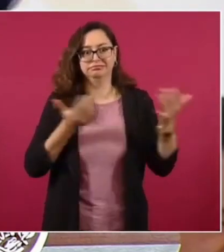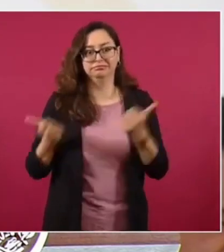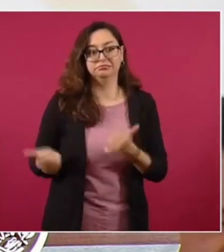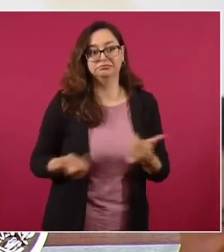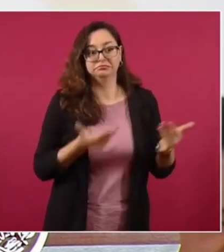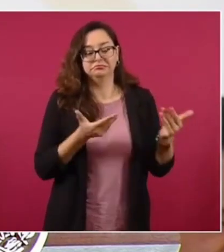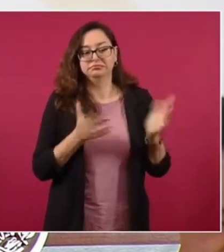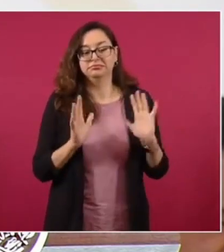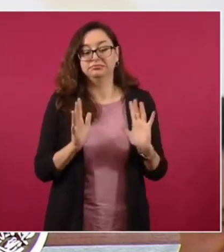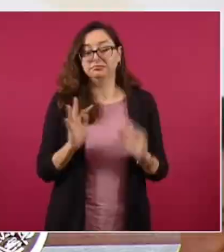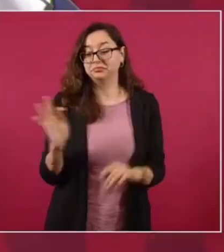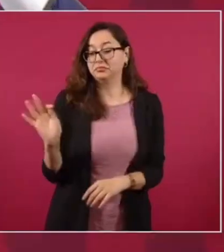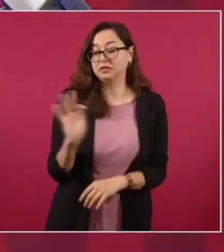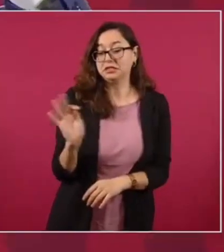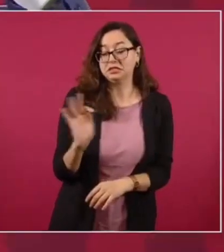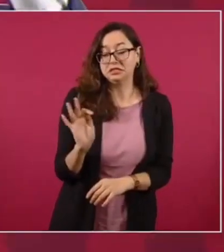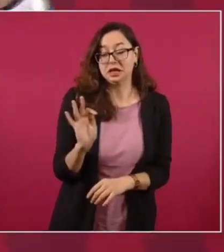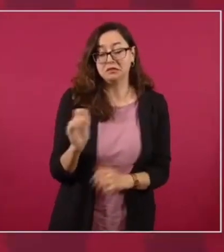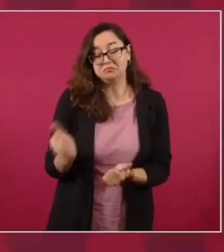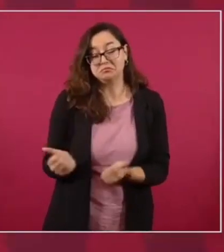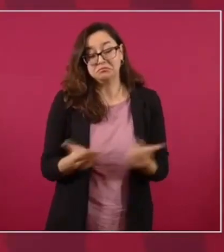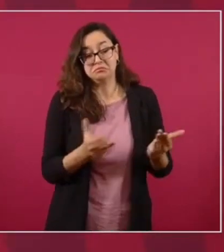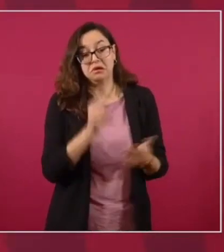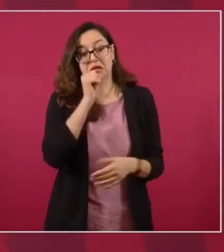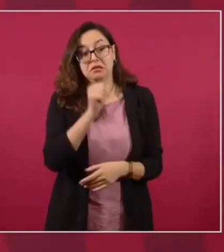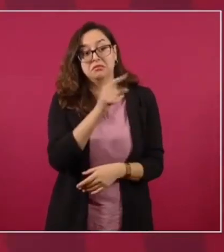porque hay otros países que quieren